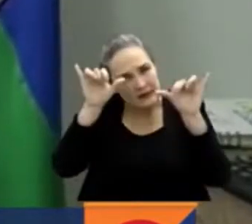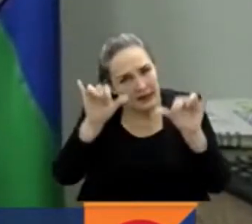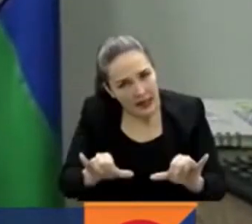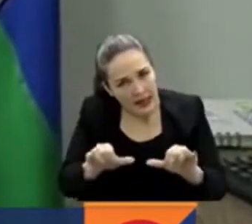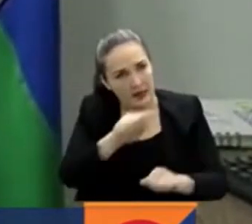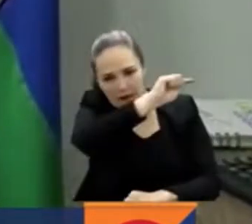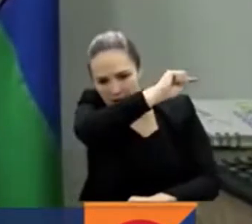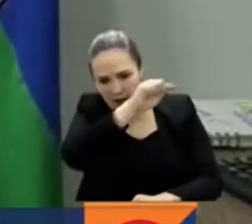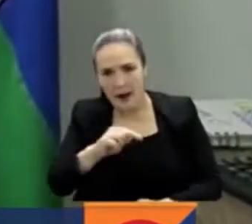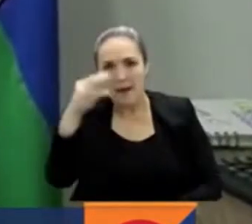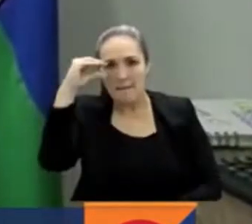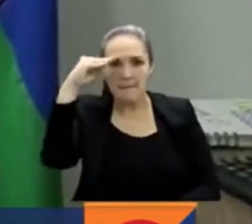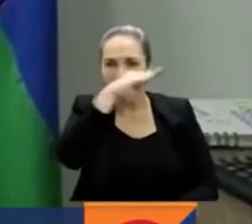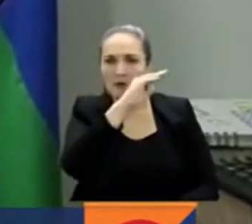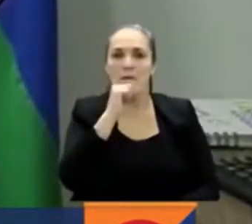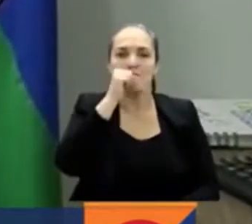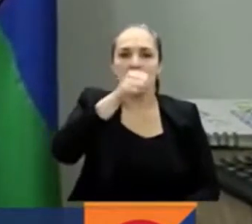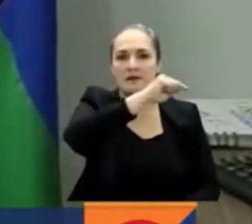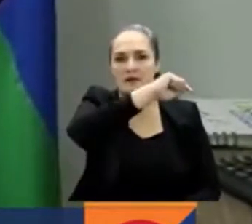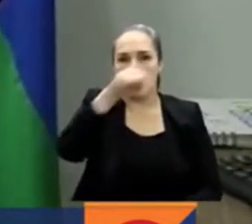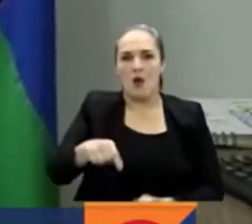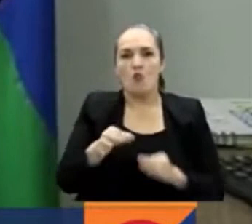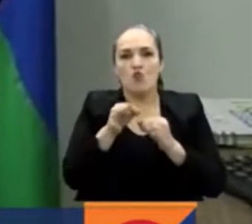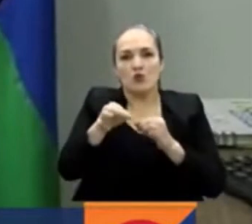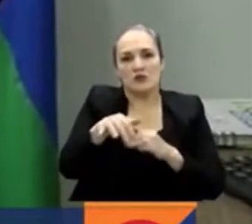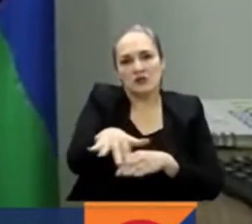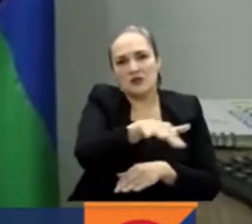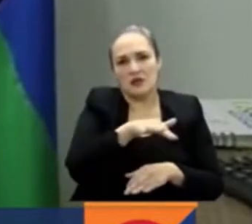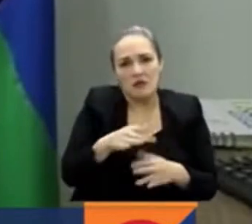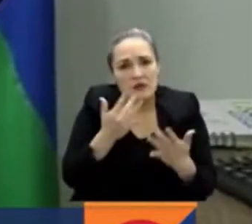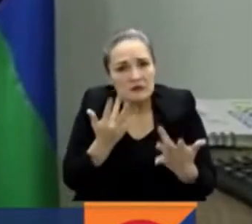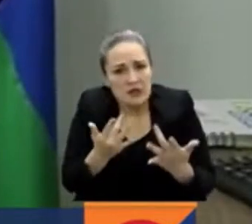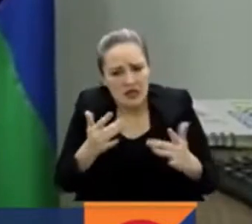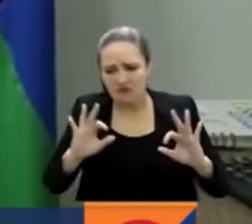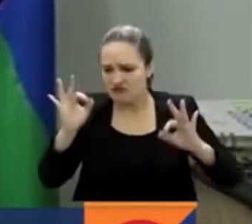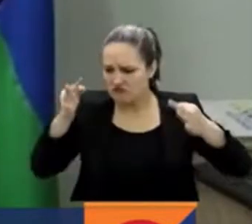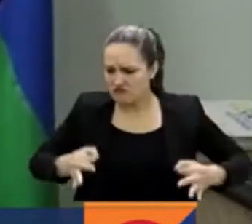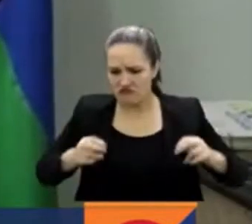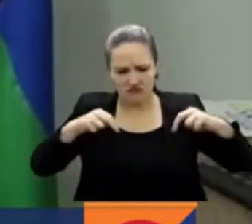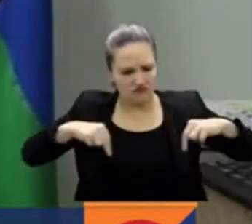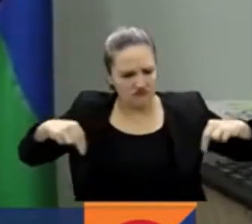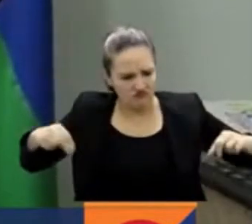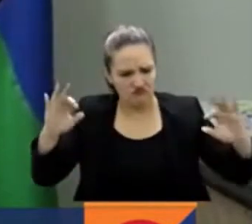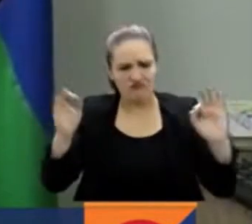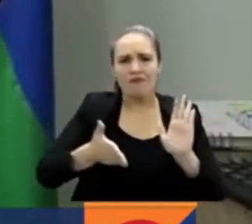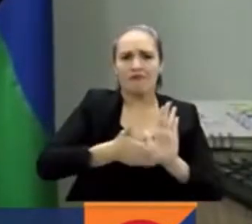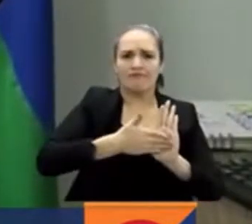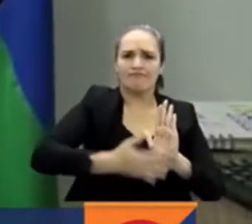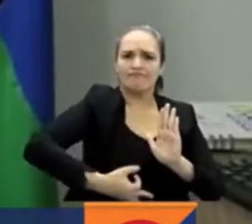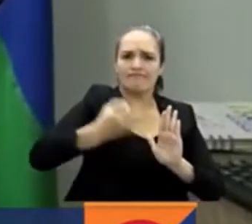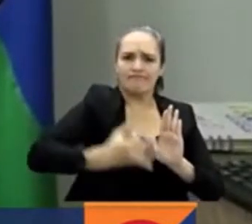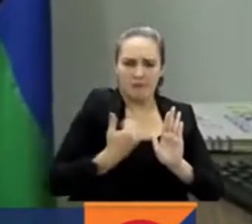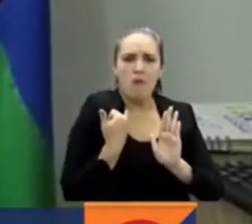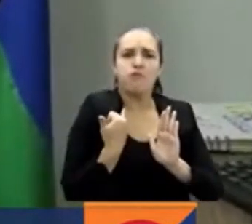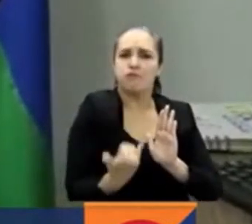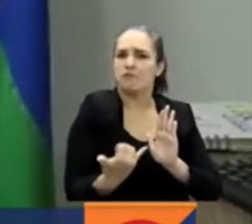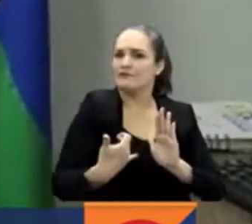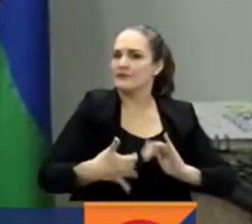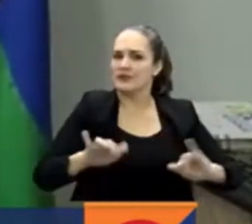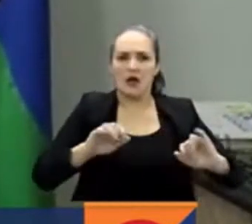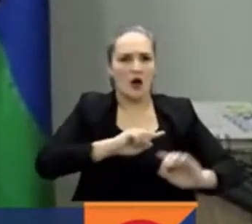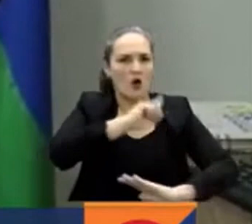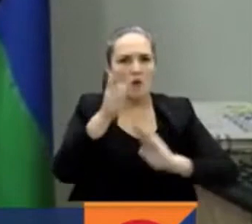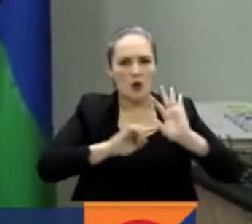presidente pueda asistir mañana a nuestro municipio, ya que contamos con todas las garantías de seguridad y toda la